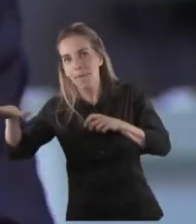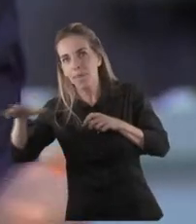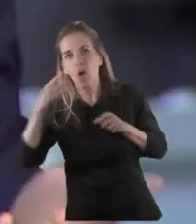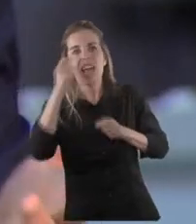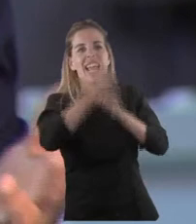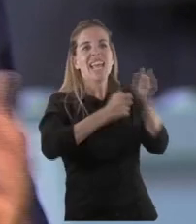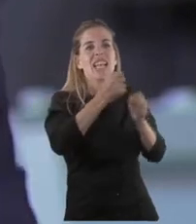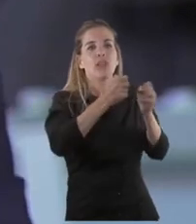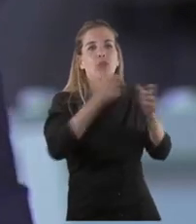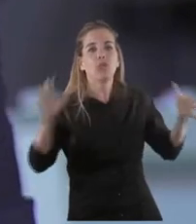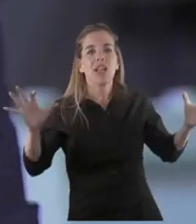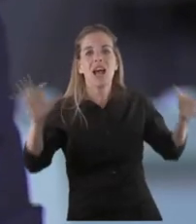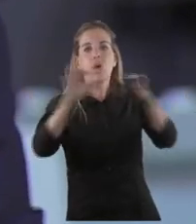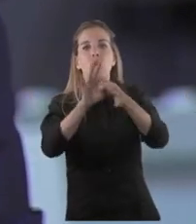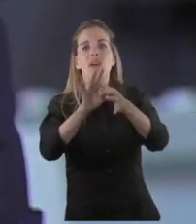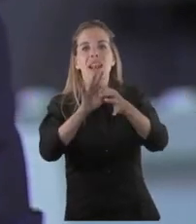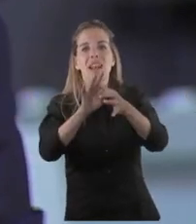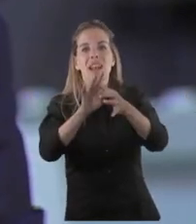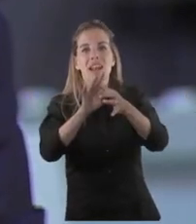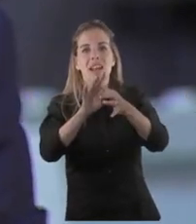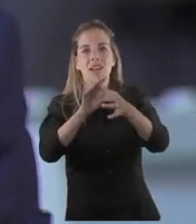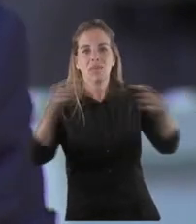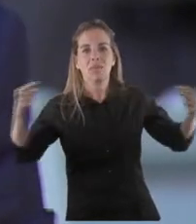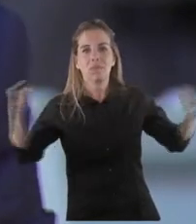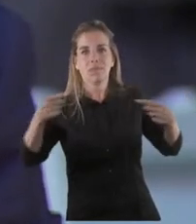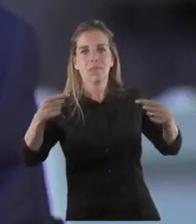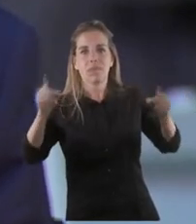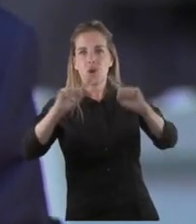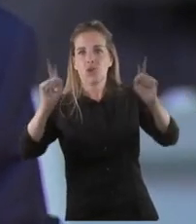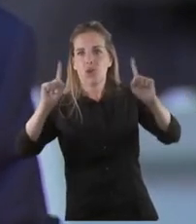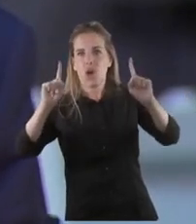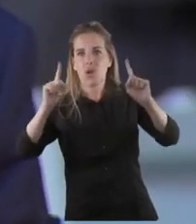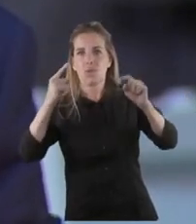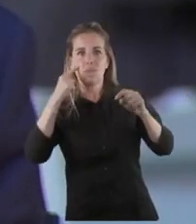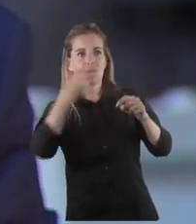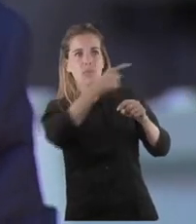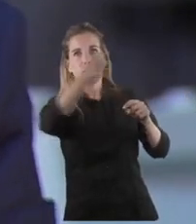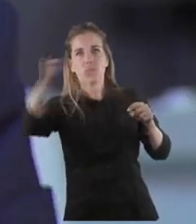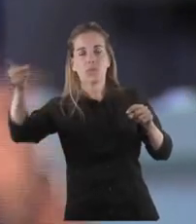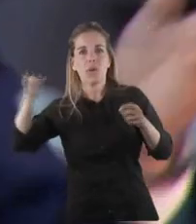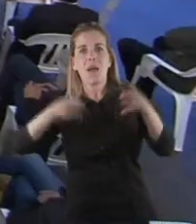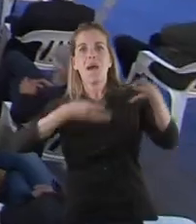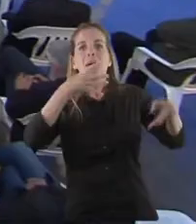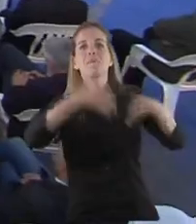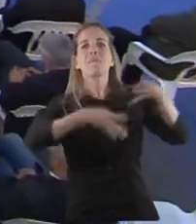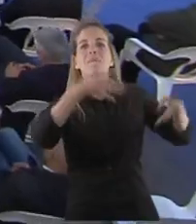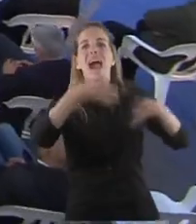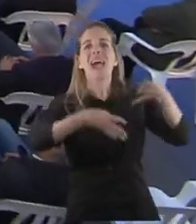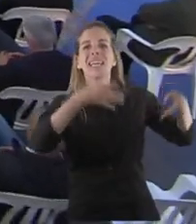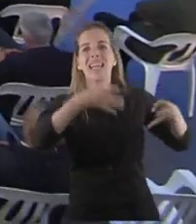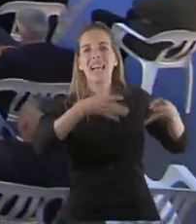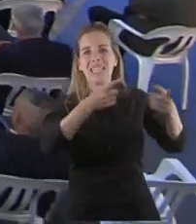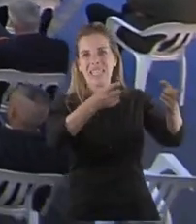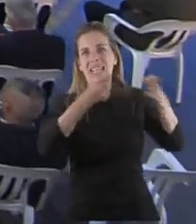no son contradicciones. Porque todas estas máquinas las usan los que cultivan sus